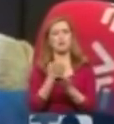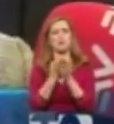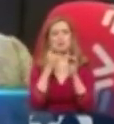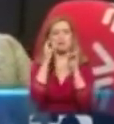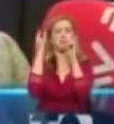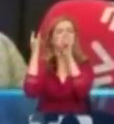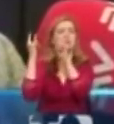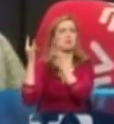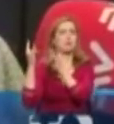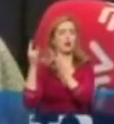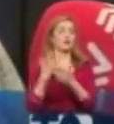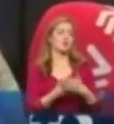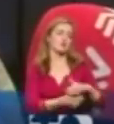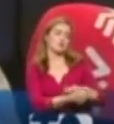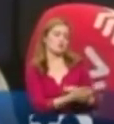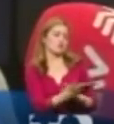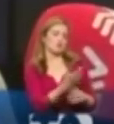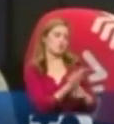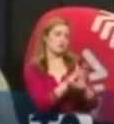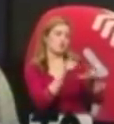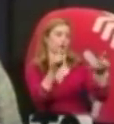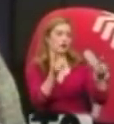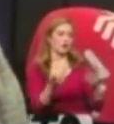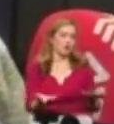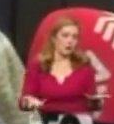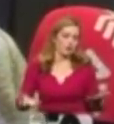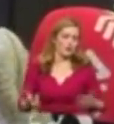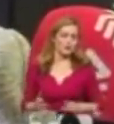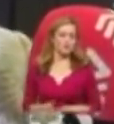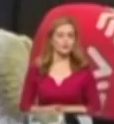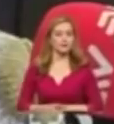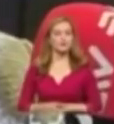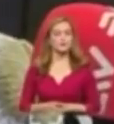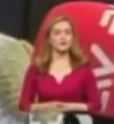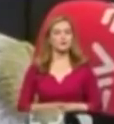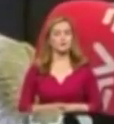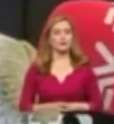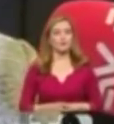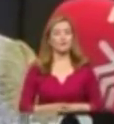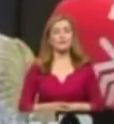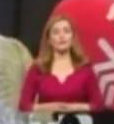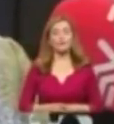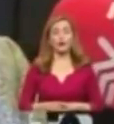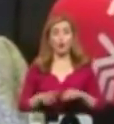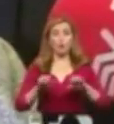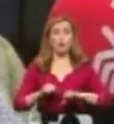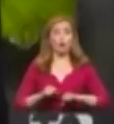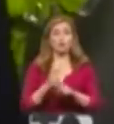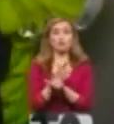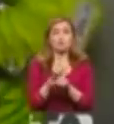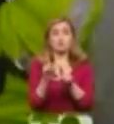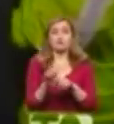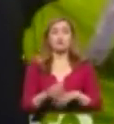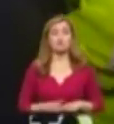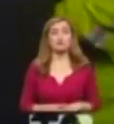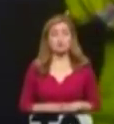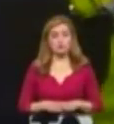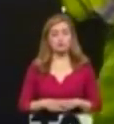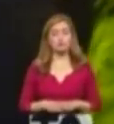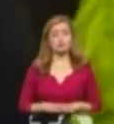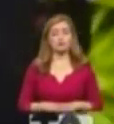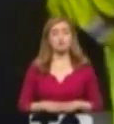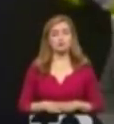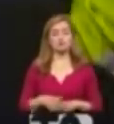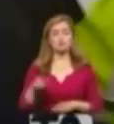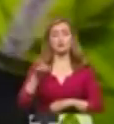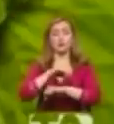económicamente pudientes en la sociedad cuencana y que probablemente creen que pueden estar al margen de la ley. Manifestó que el